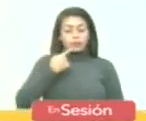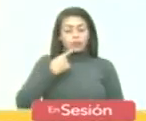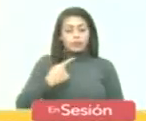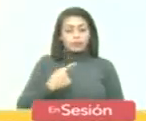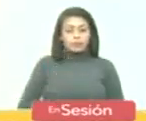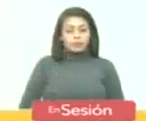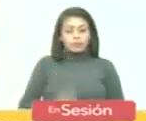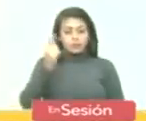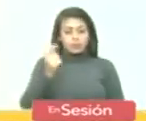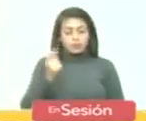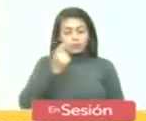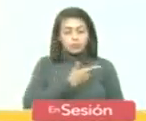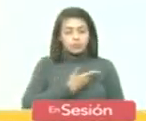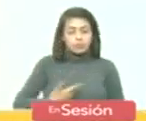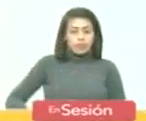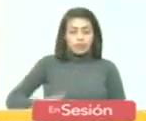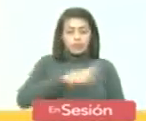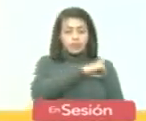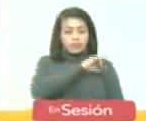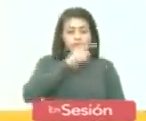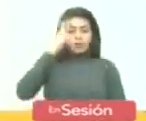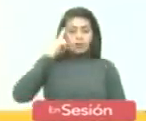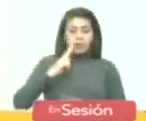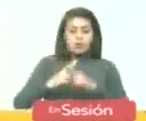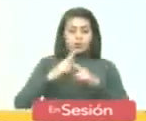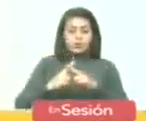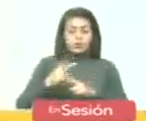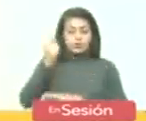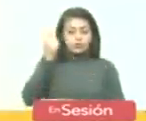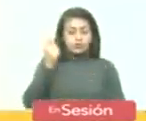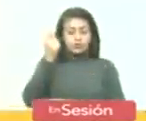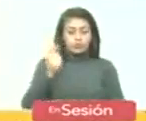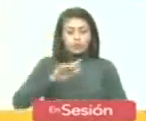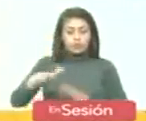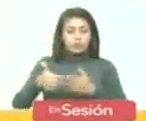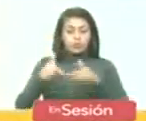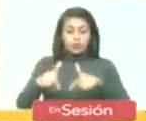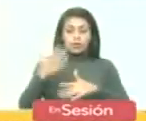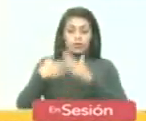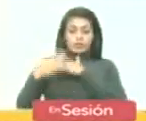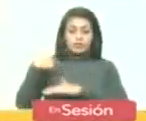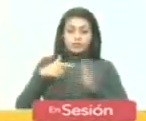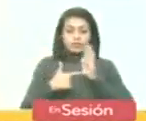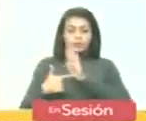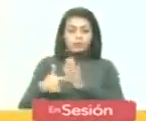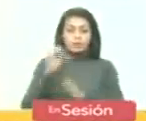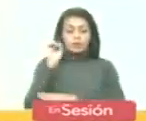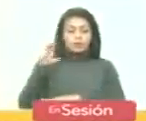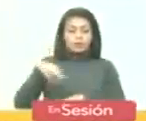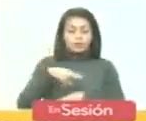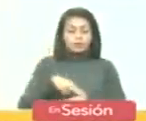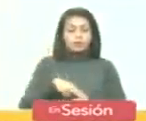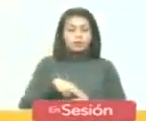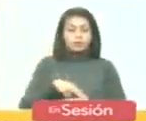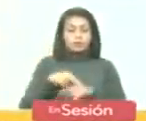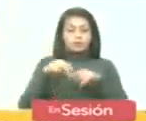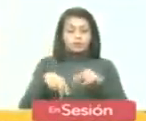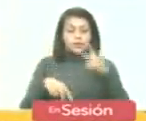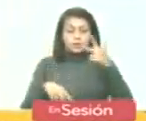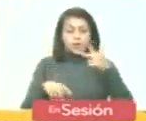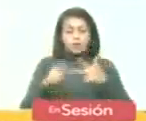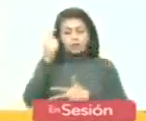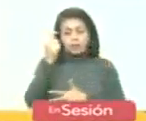diputado, presidente, junta directiva, honorables parlamentarios, hacer mención a que en ese momento, cuando se presentó en la Asamblea Nacional ese punto, tres